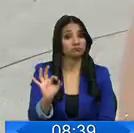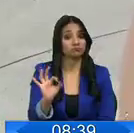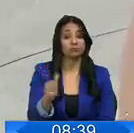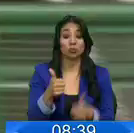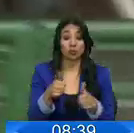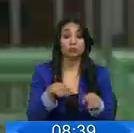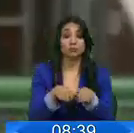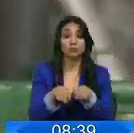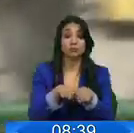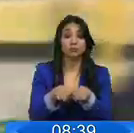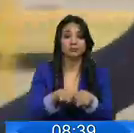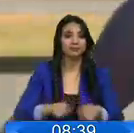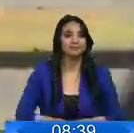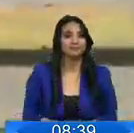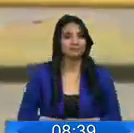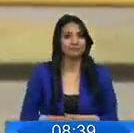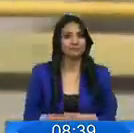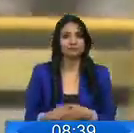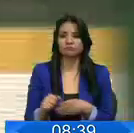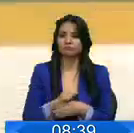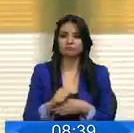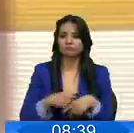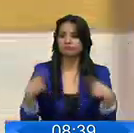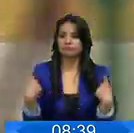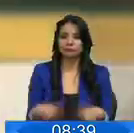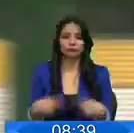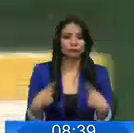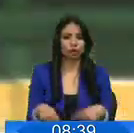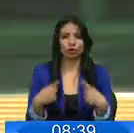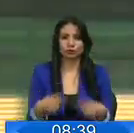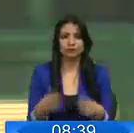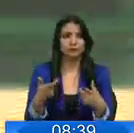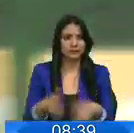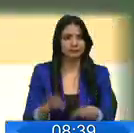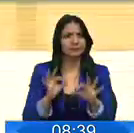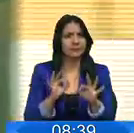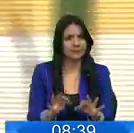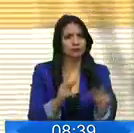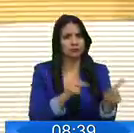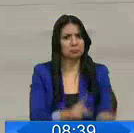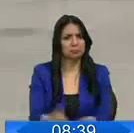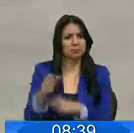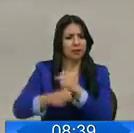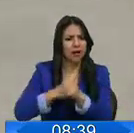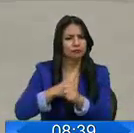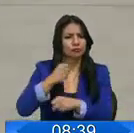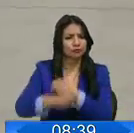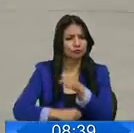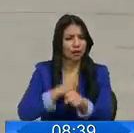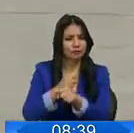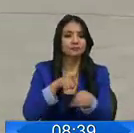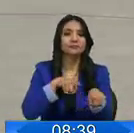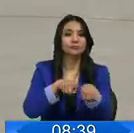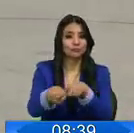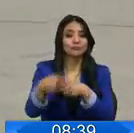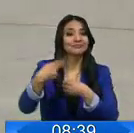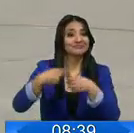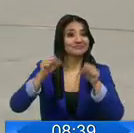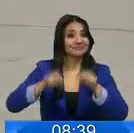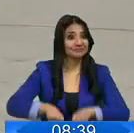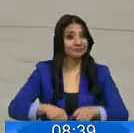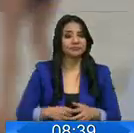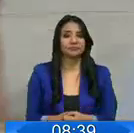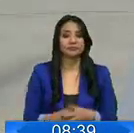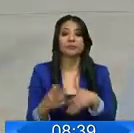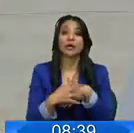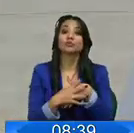competencia. Las prácticas son diarias y ellas han venido preparándose durante varios años para esta gran competencia. Bueno, a nivel de Sudamérica,